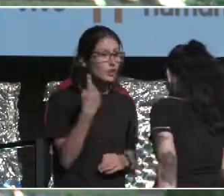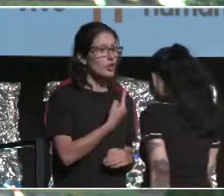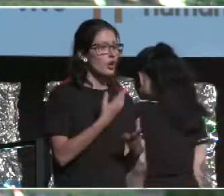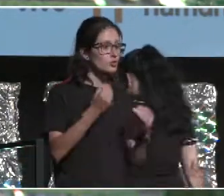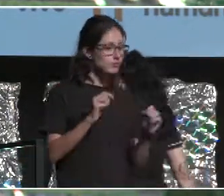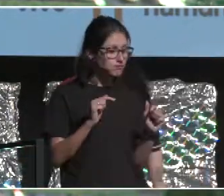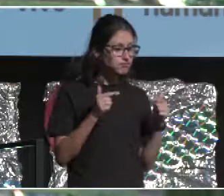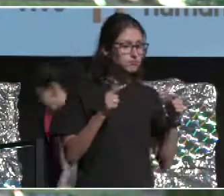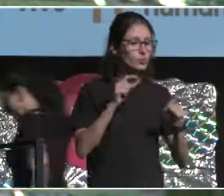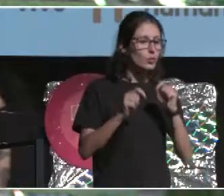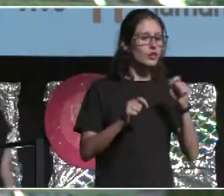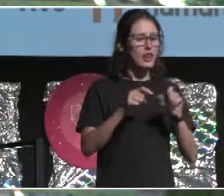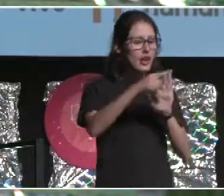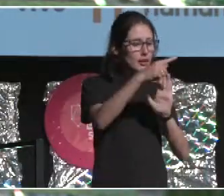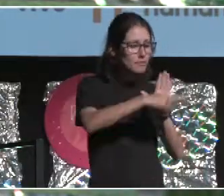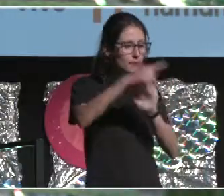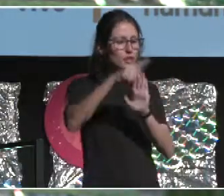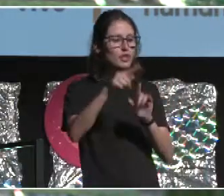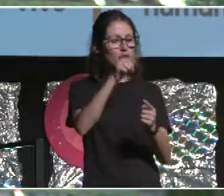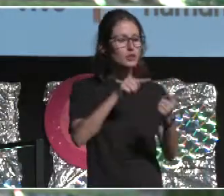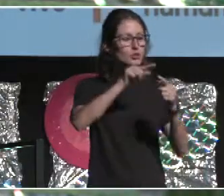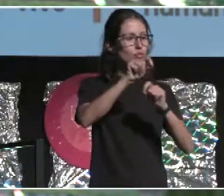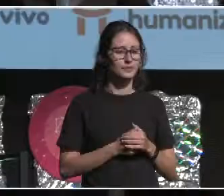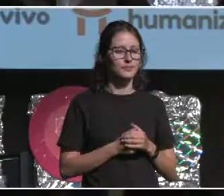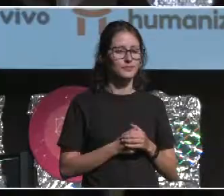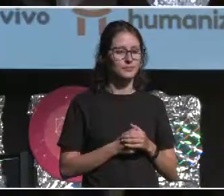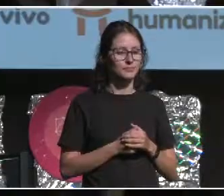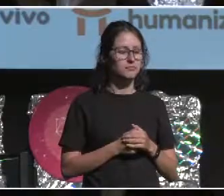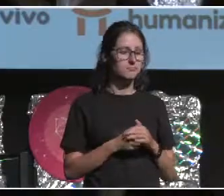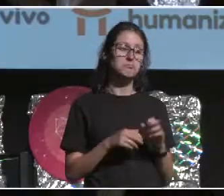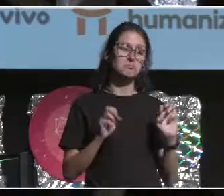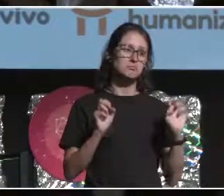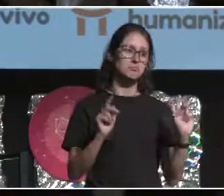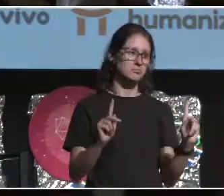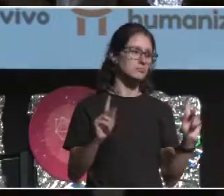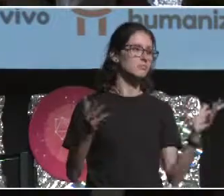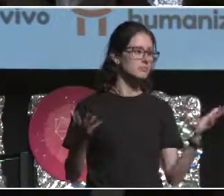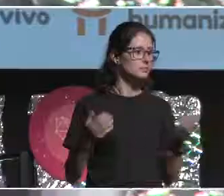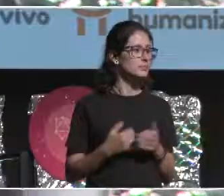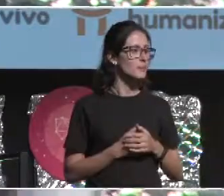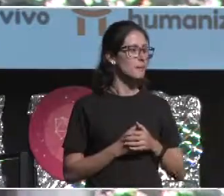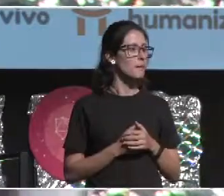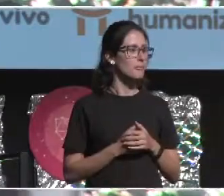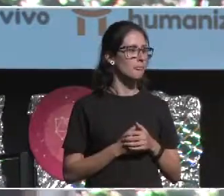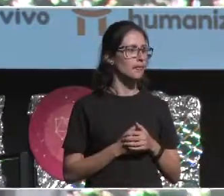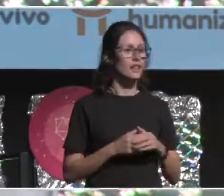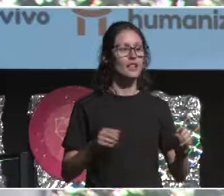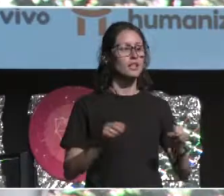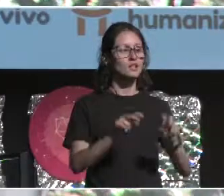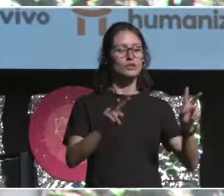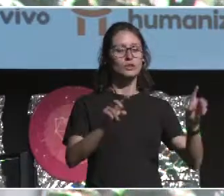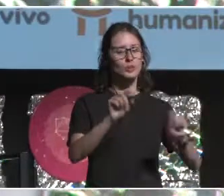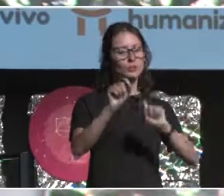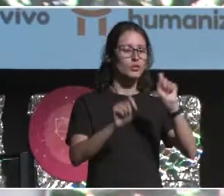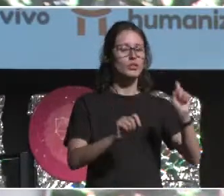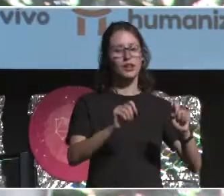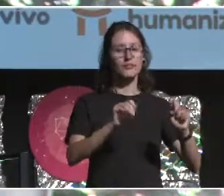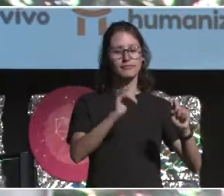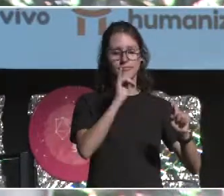desenvolvimento sustentável, inclusive mais do que hemisfério norte. Ahí sobre el tema del sur versus